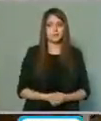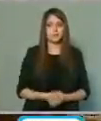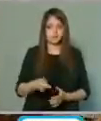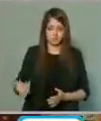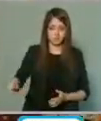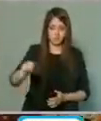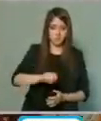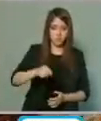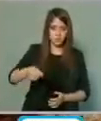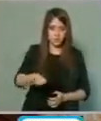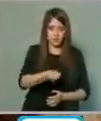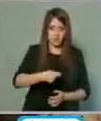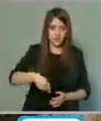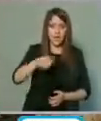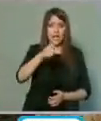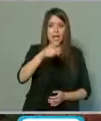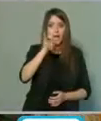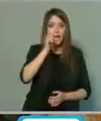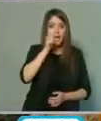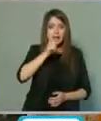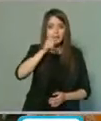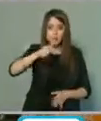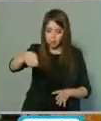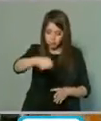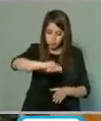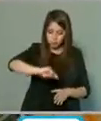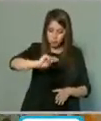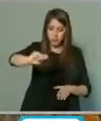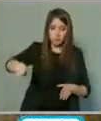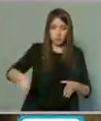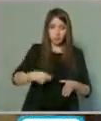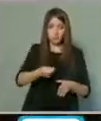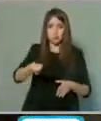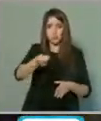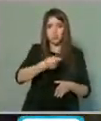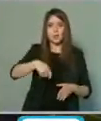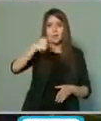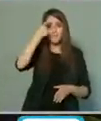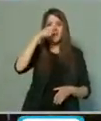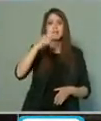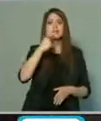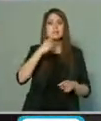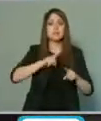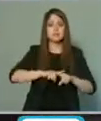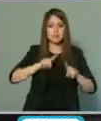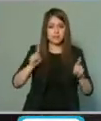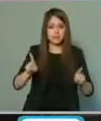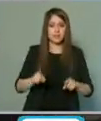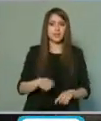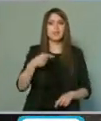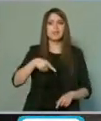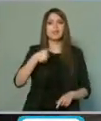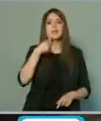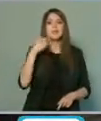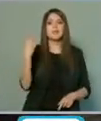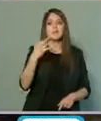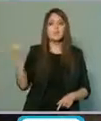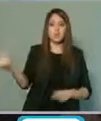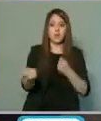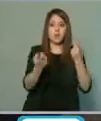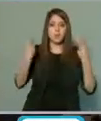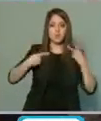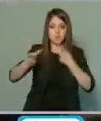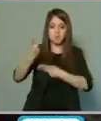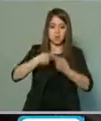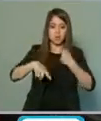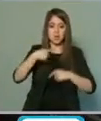¿Ya vio? Así como curveándola para que agarre sazón, ¿no? Sí, un buen sazón, que sepa rico y les gusta a los demás.